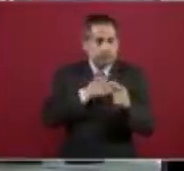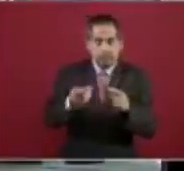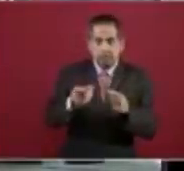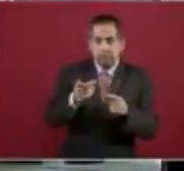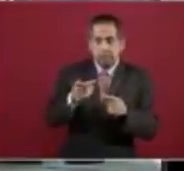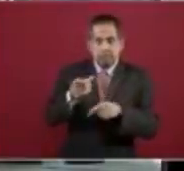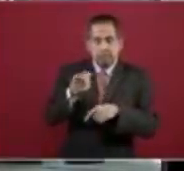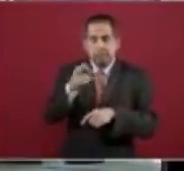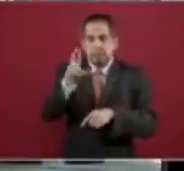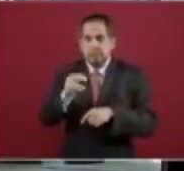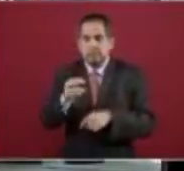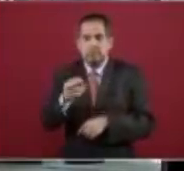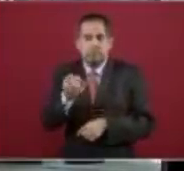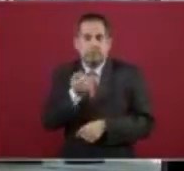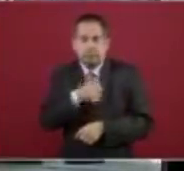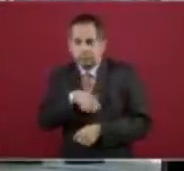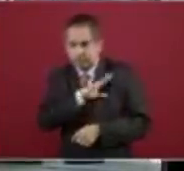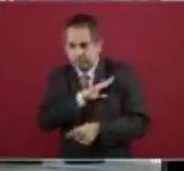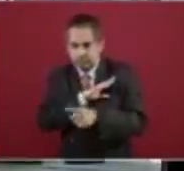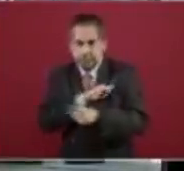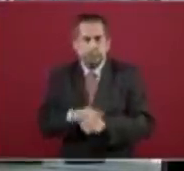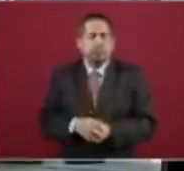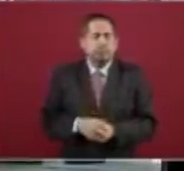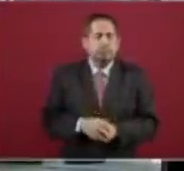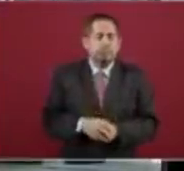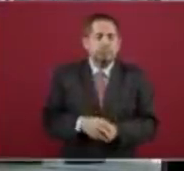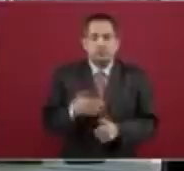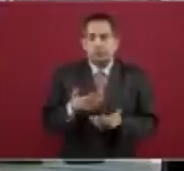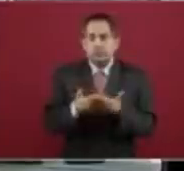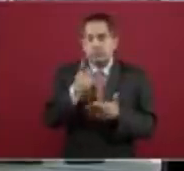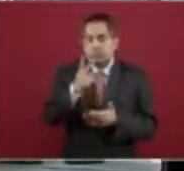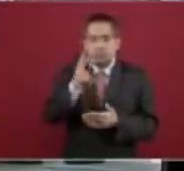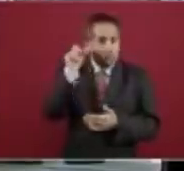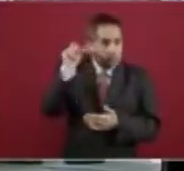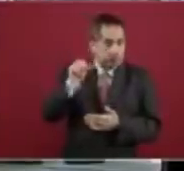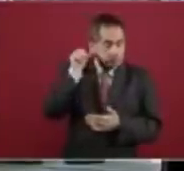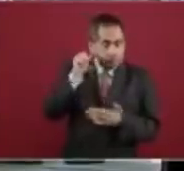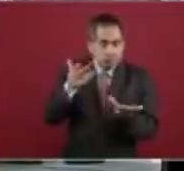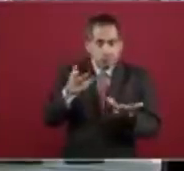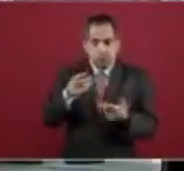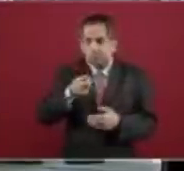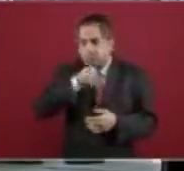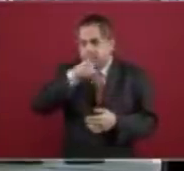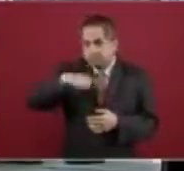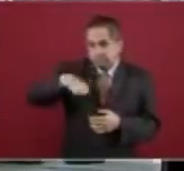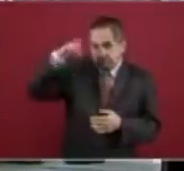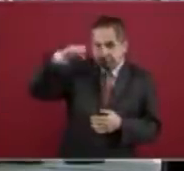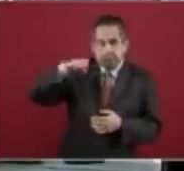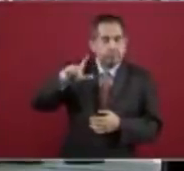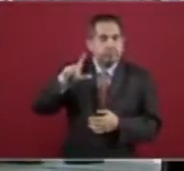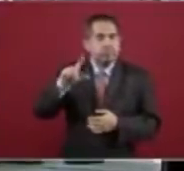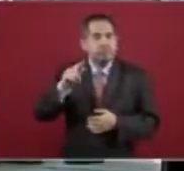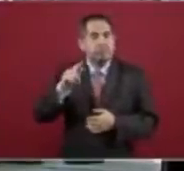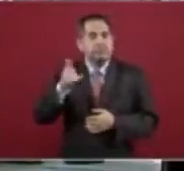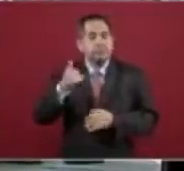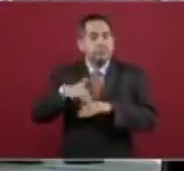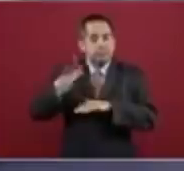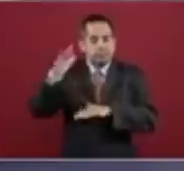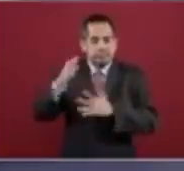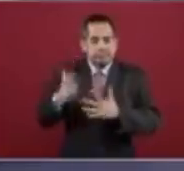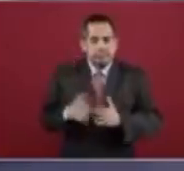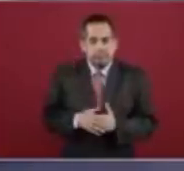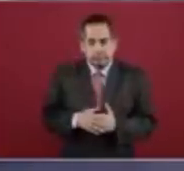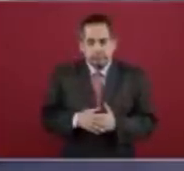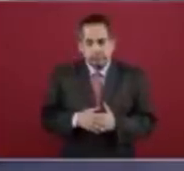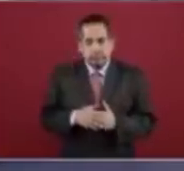Sheinbaum. Ya es 2 de abril y todavía hay una duda en los adultos mayores de 70 y más.